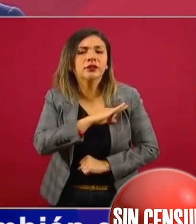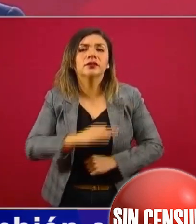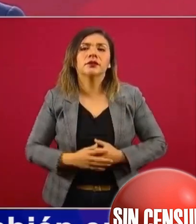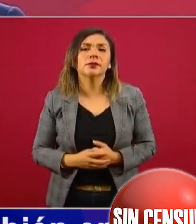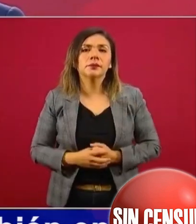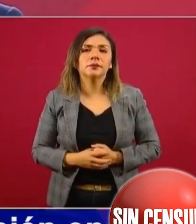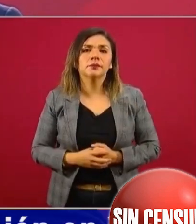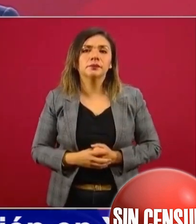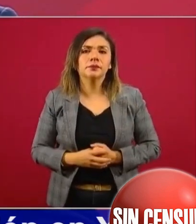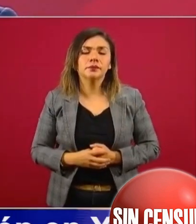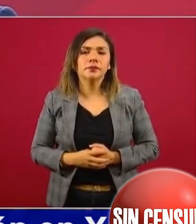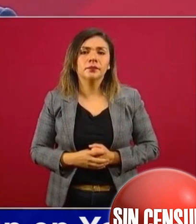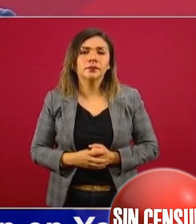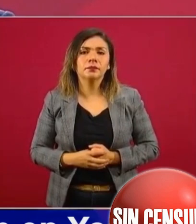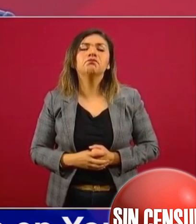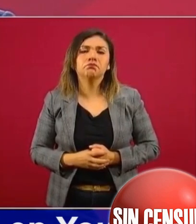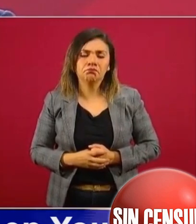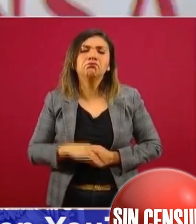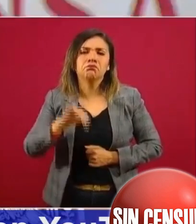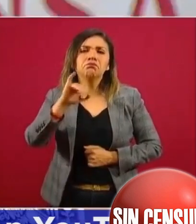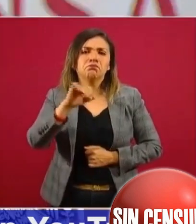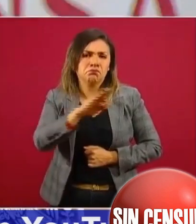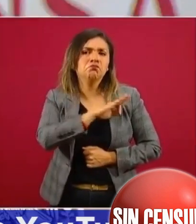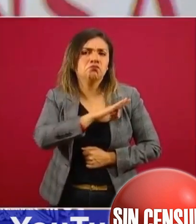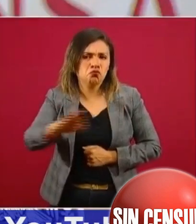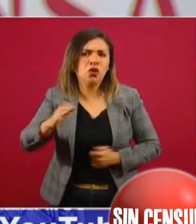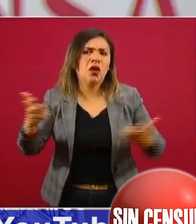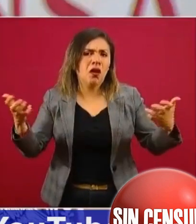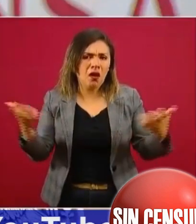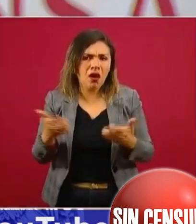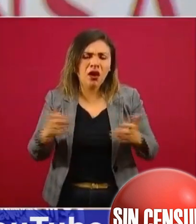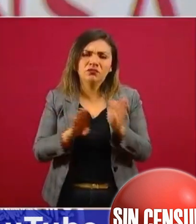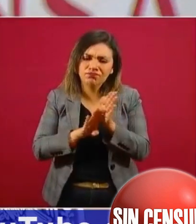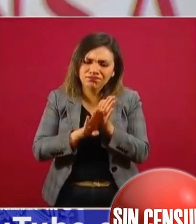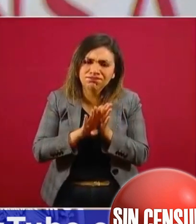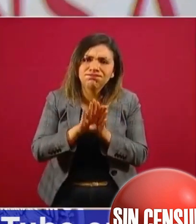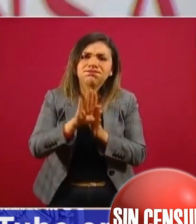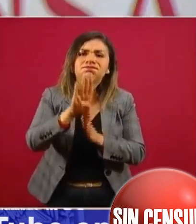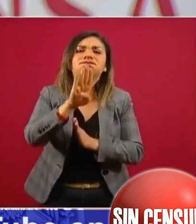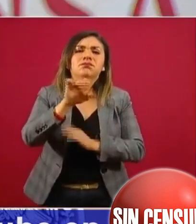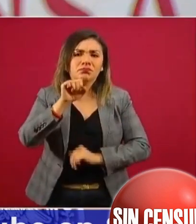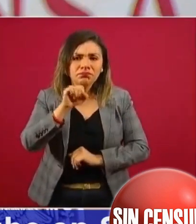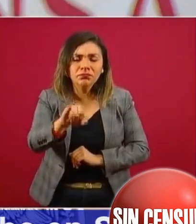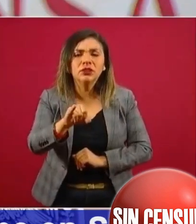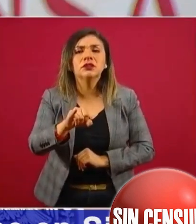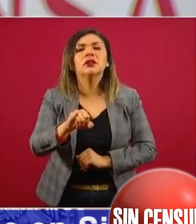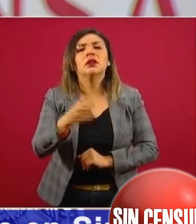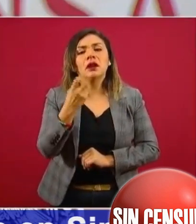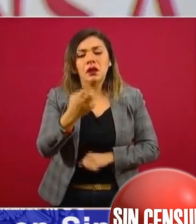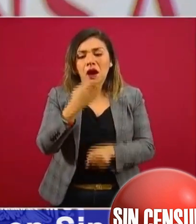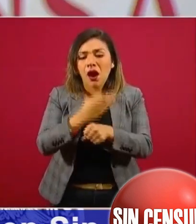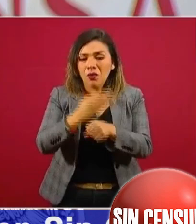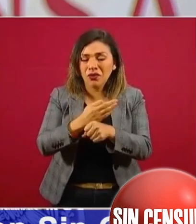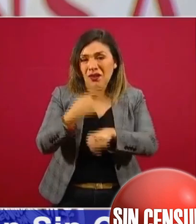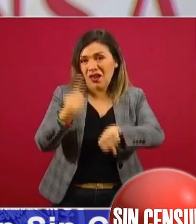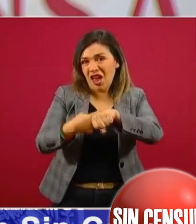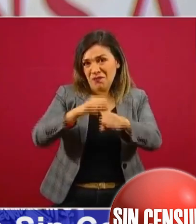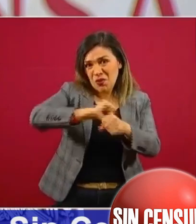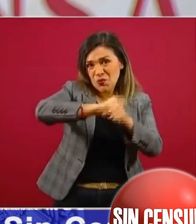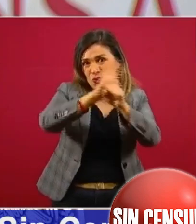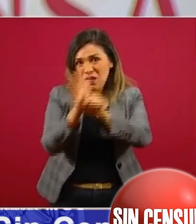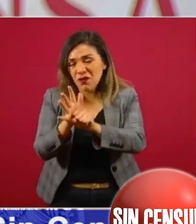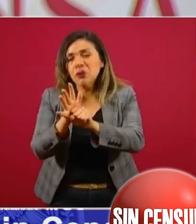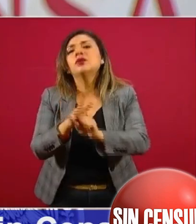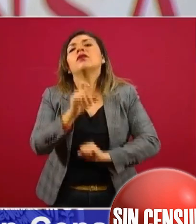que vamos a poder salir bien de la pandemia y